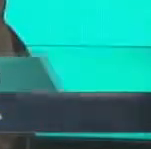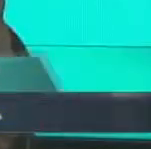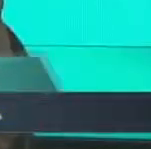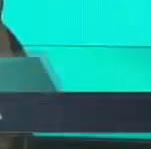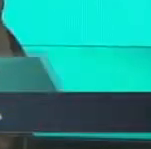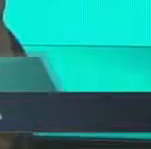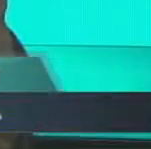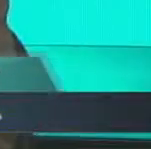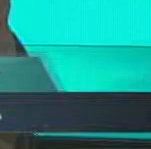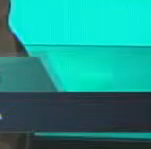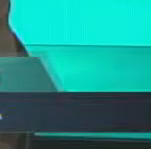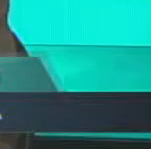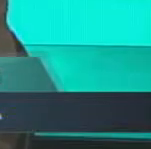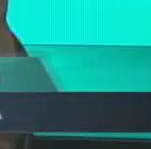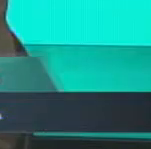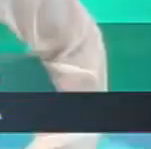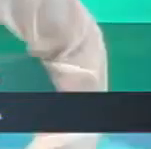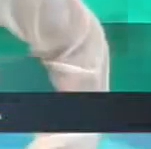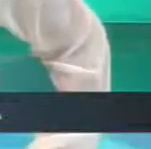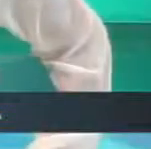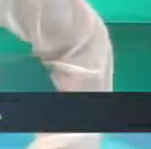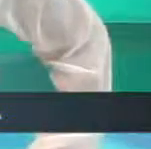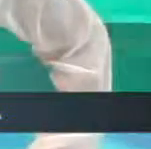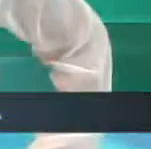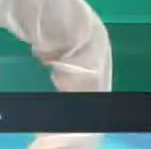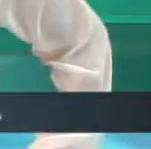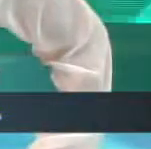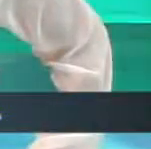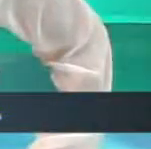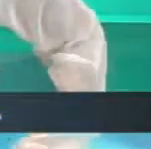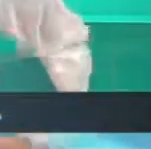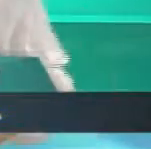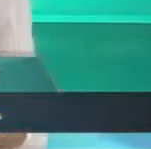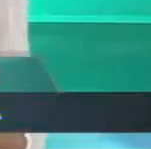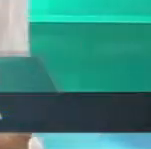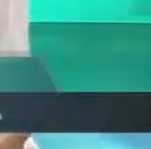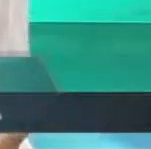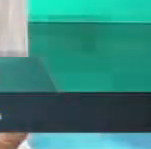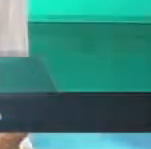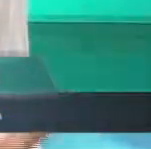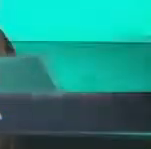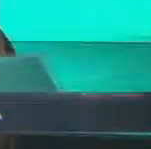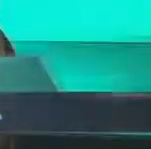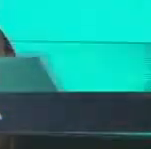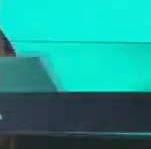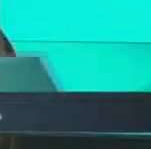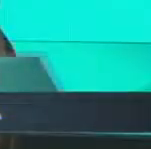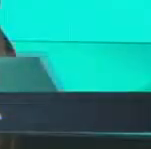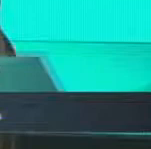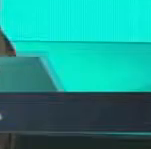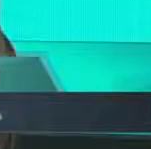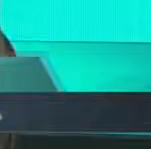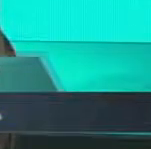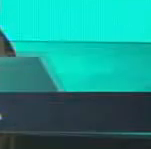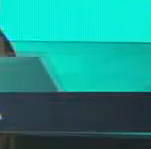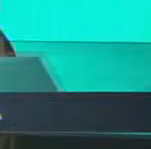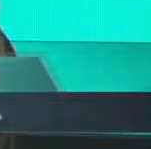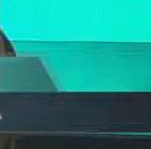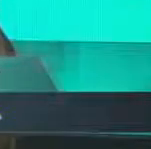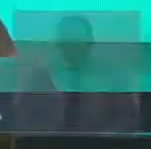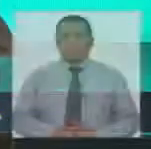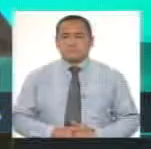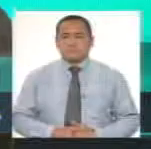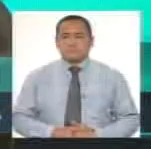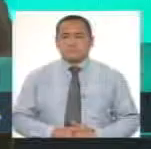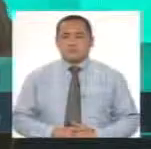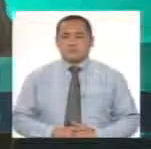y haya la comunicación. Ahora, no tendrían por qué tener celulares los presos en las cárceles. Está absolutamente prohibido, pero lo que sí está permitido en las cárceles